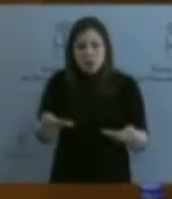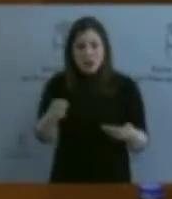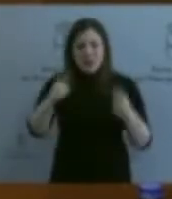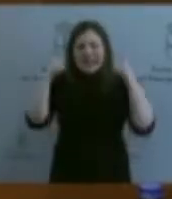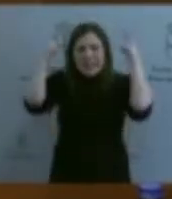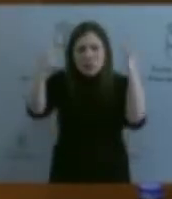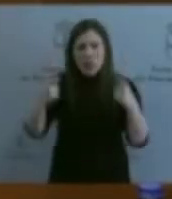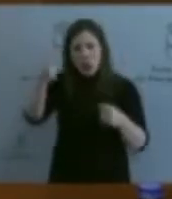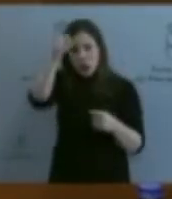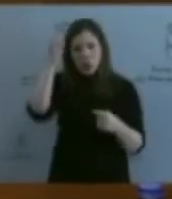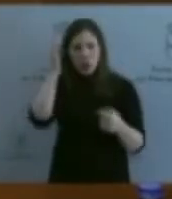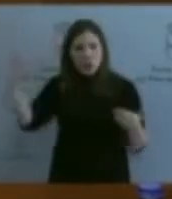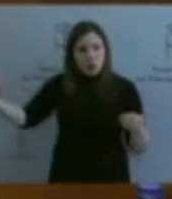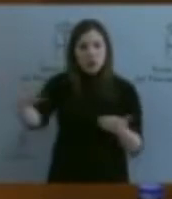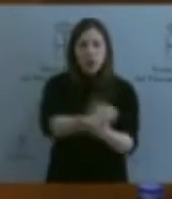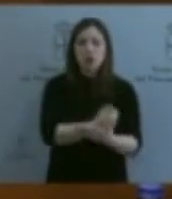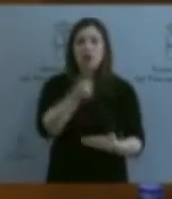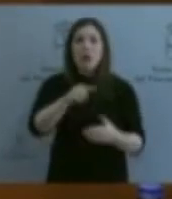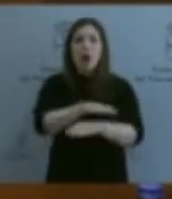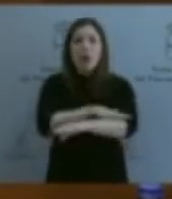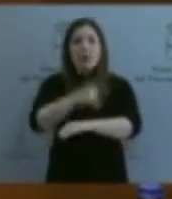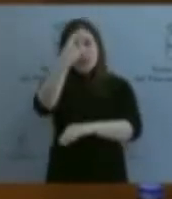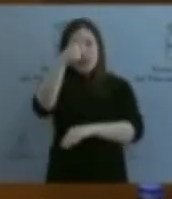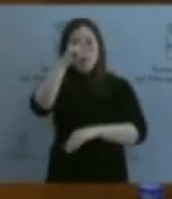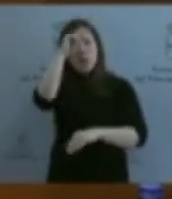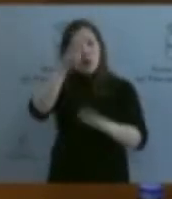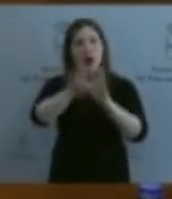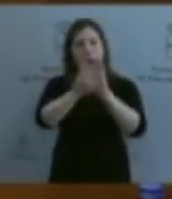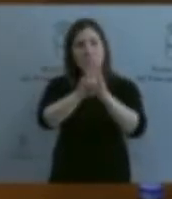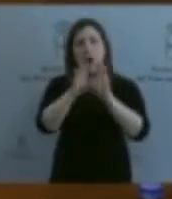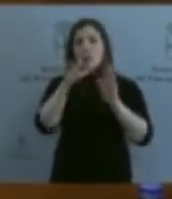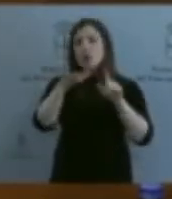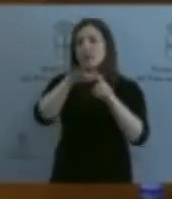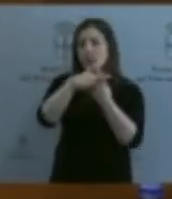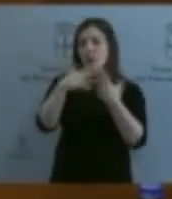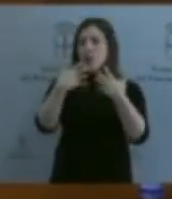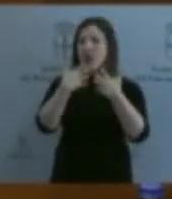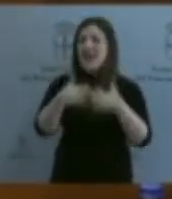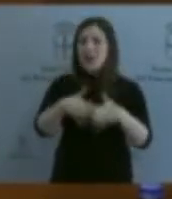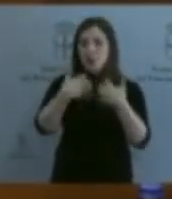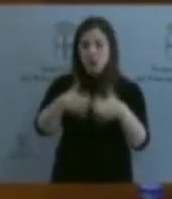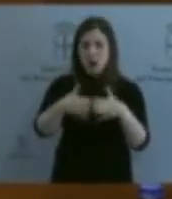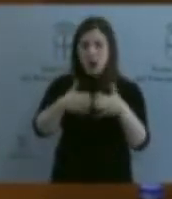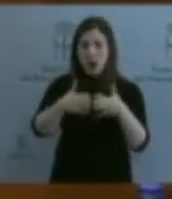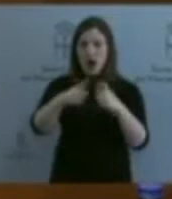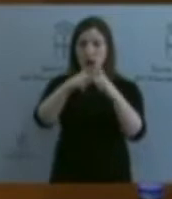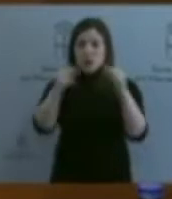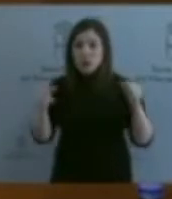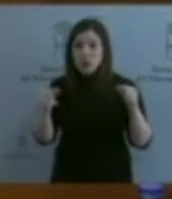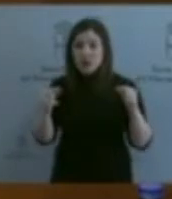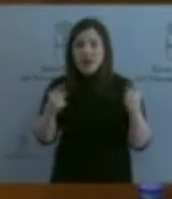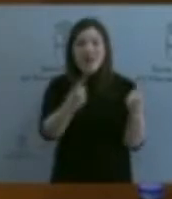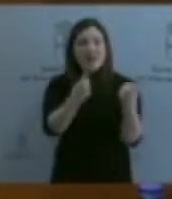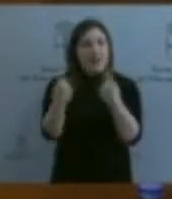seguimos preocupadas por la situación de nuestra industria y seguimos insistiendo en la necesidad inaplazable de encontrar medidas que permitan la intervención pública en